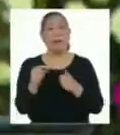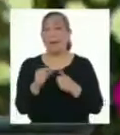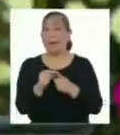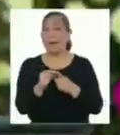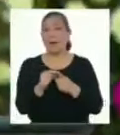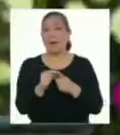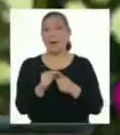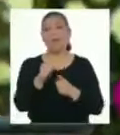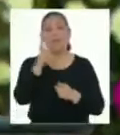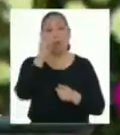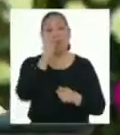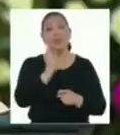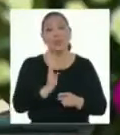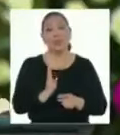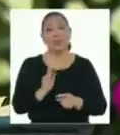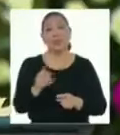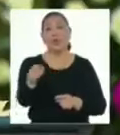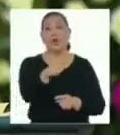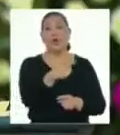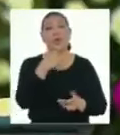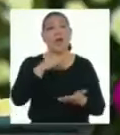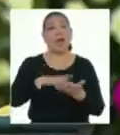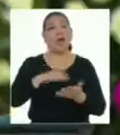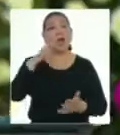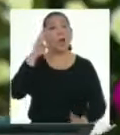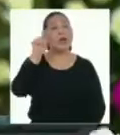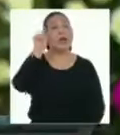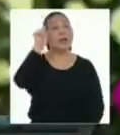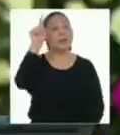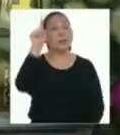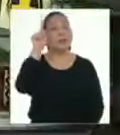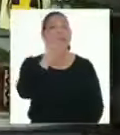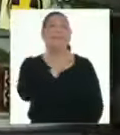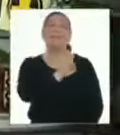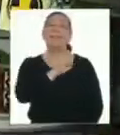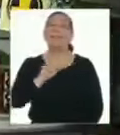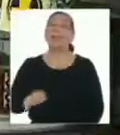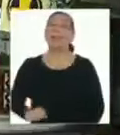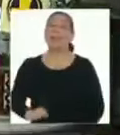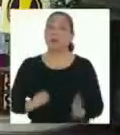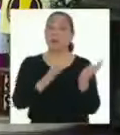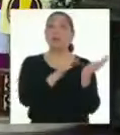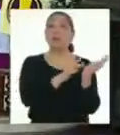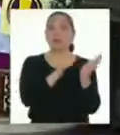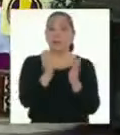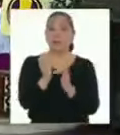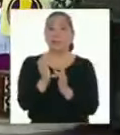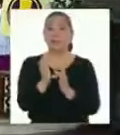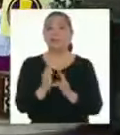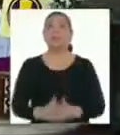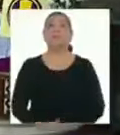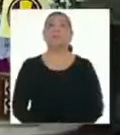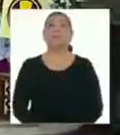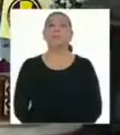Palabra del Señor. Gloria a ti, Señor Jesús.